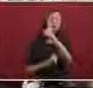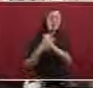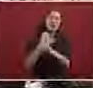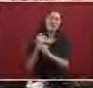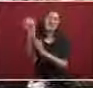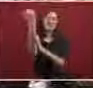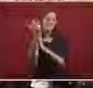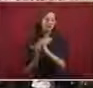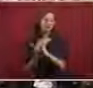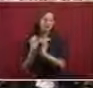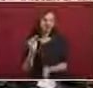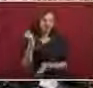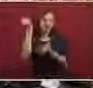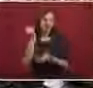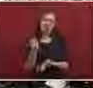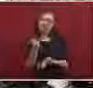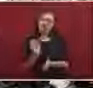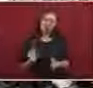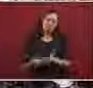presupuesto.